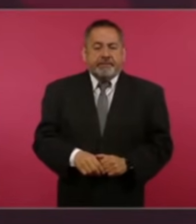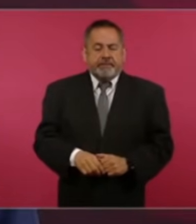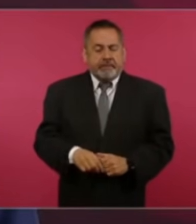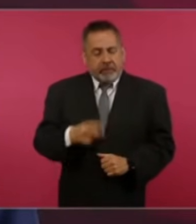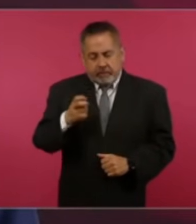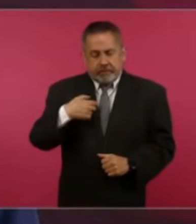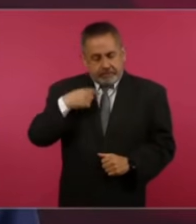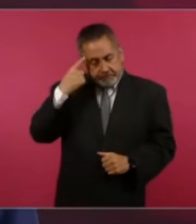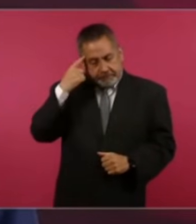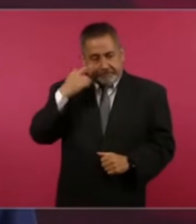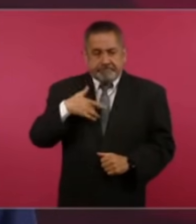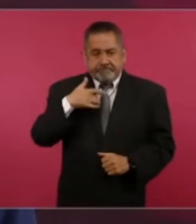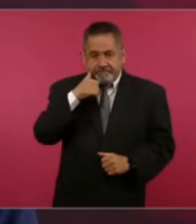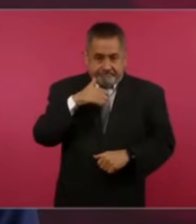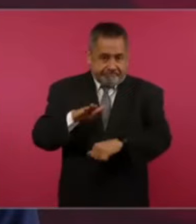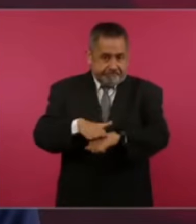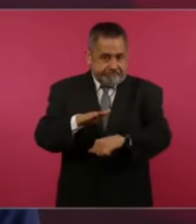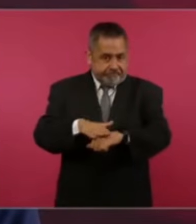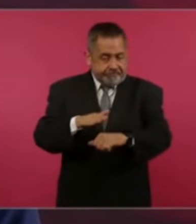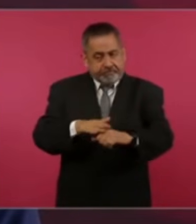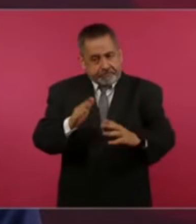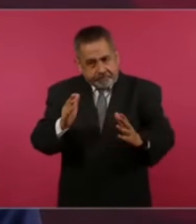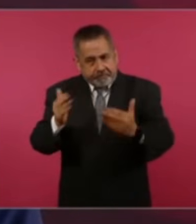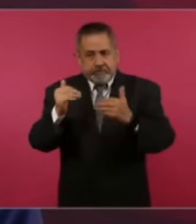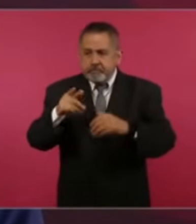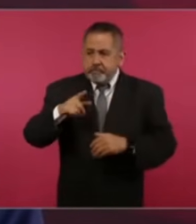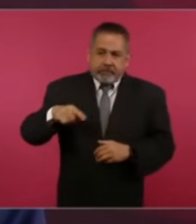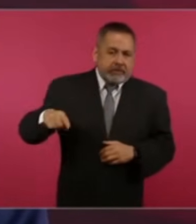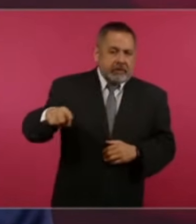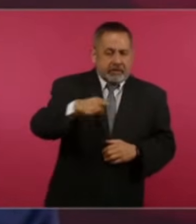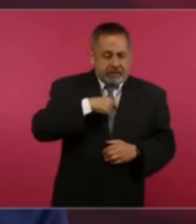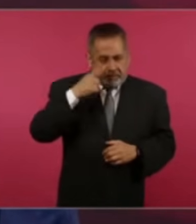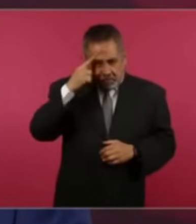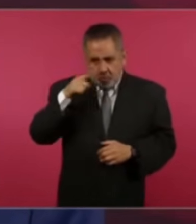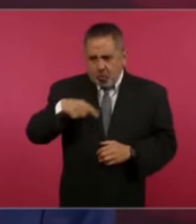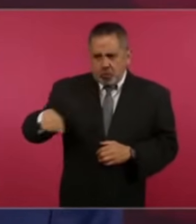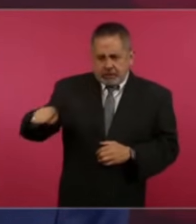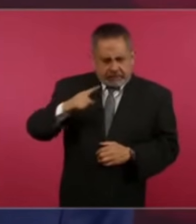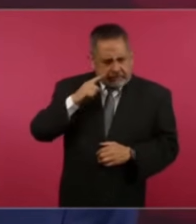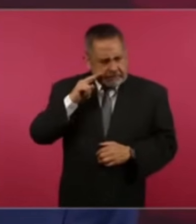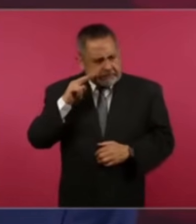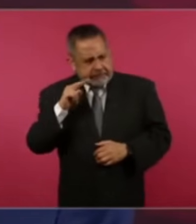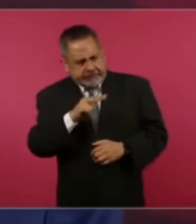invito a todos a que revisen